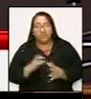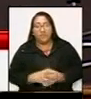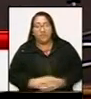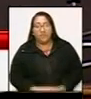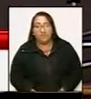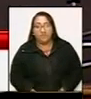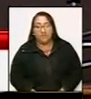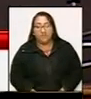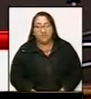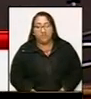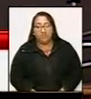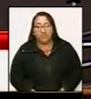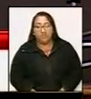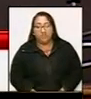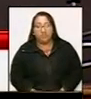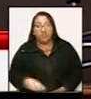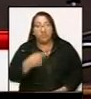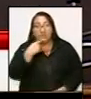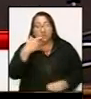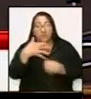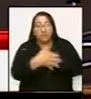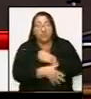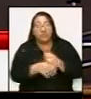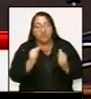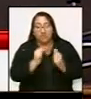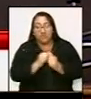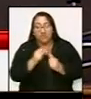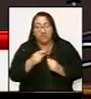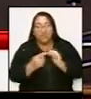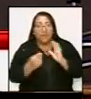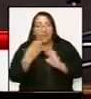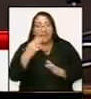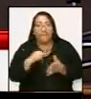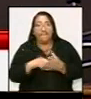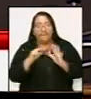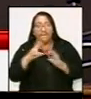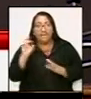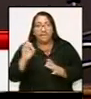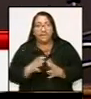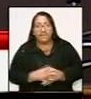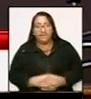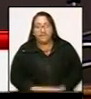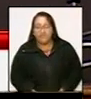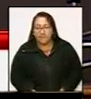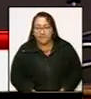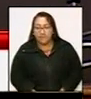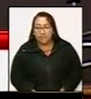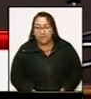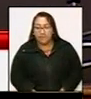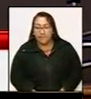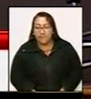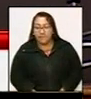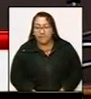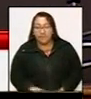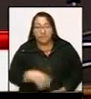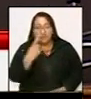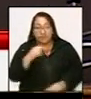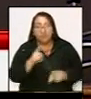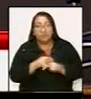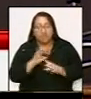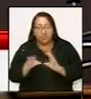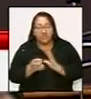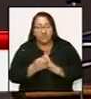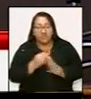46.8% de mujeres pobres frente al 14.8% de varones que también están